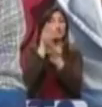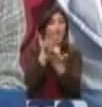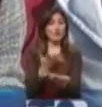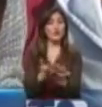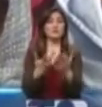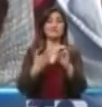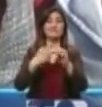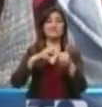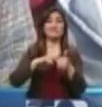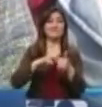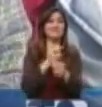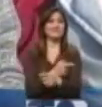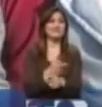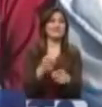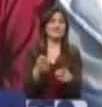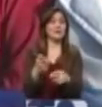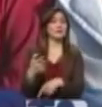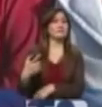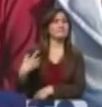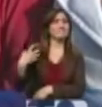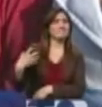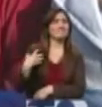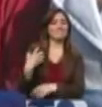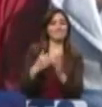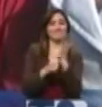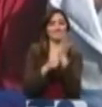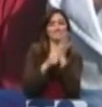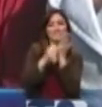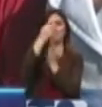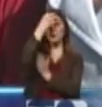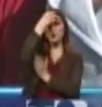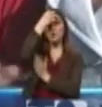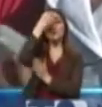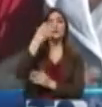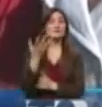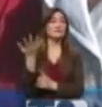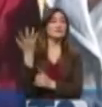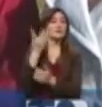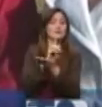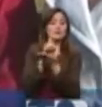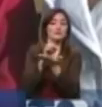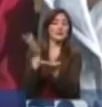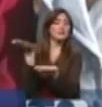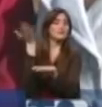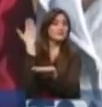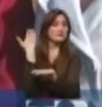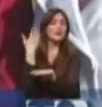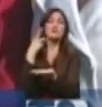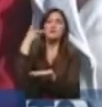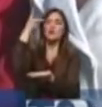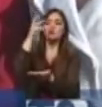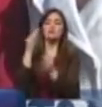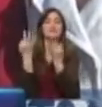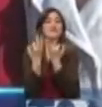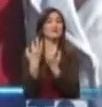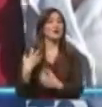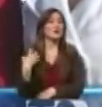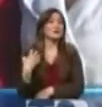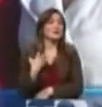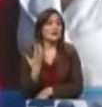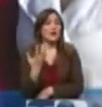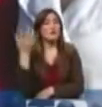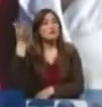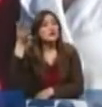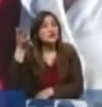varios inconvenientes, varias quejas con el Ministerio de Educación. Recordemos que la semana pasada también padres de familia se quejaban por la falta